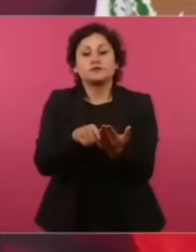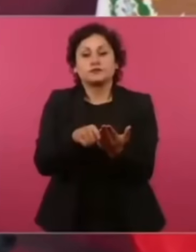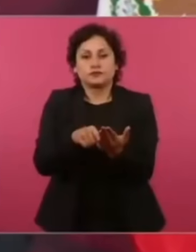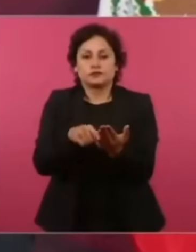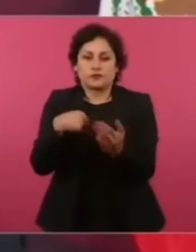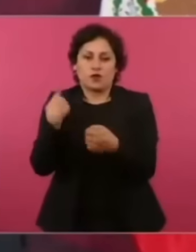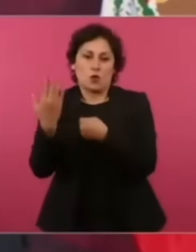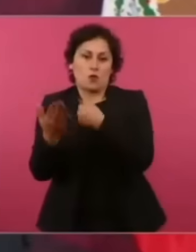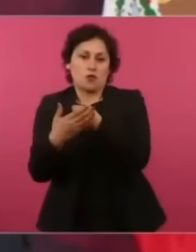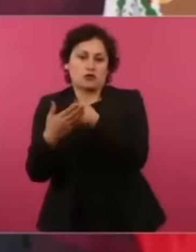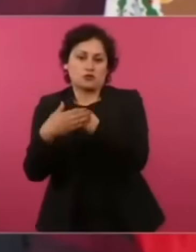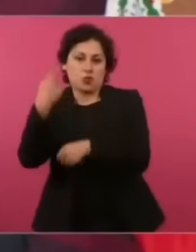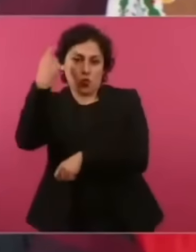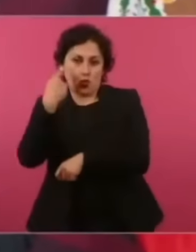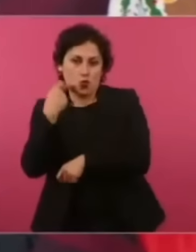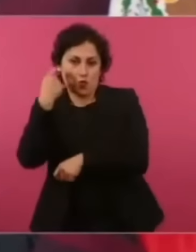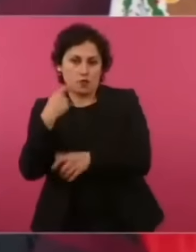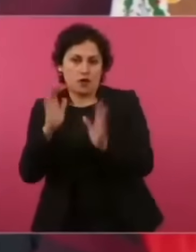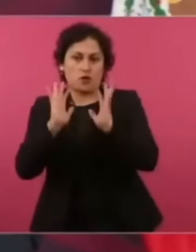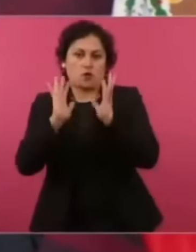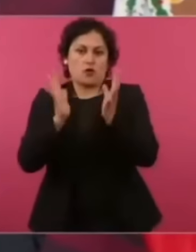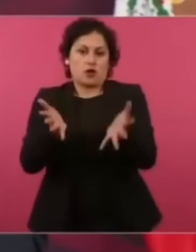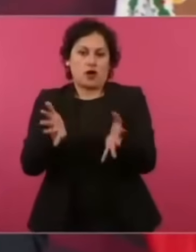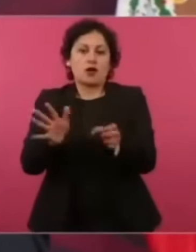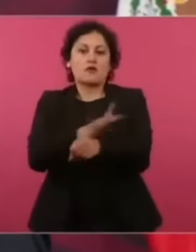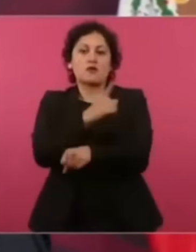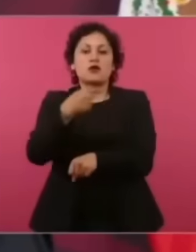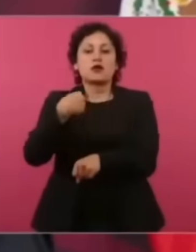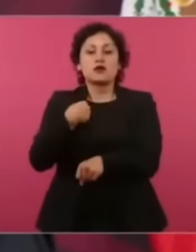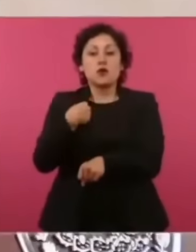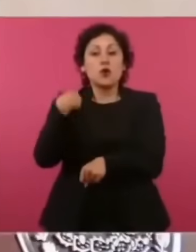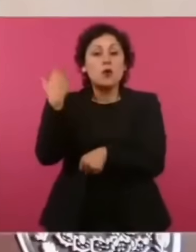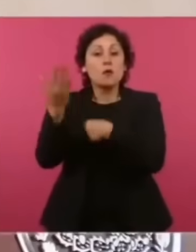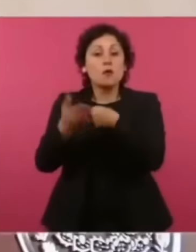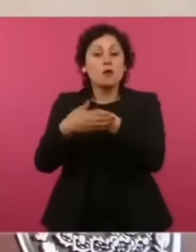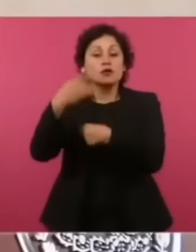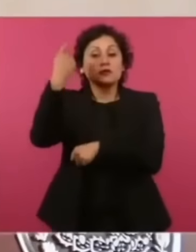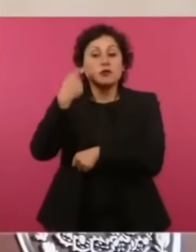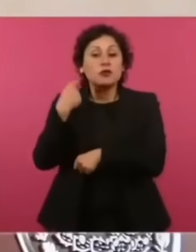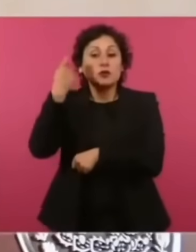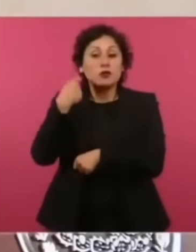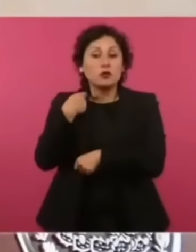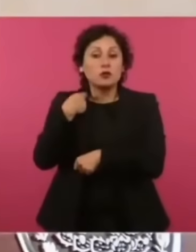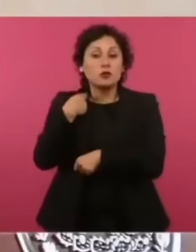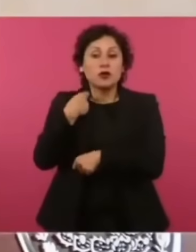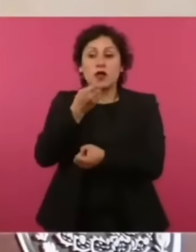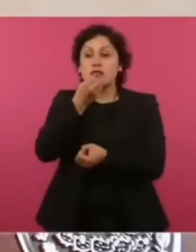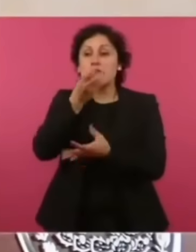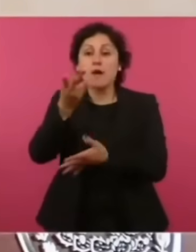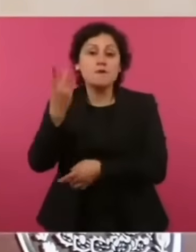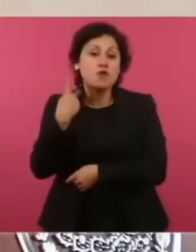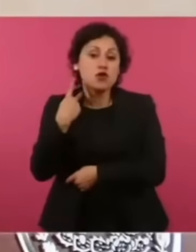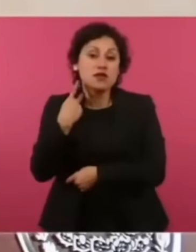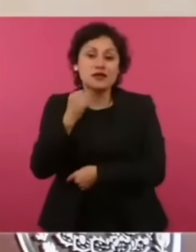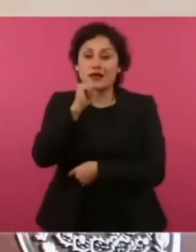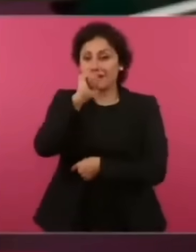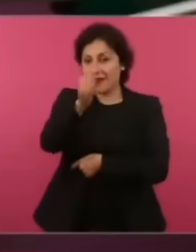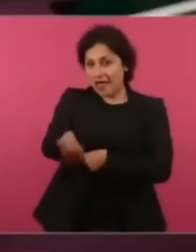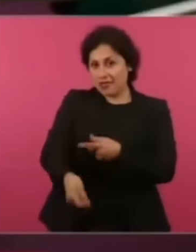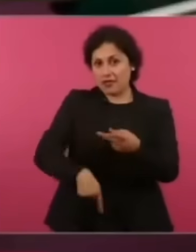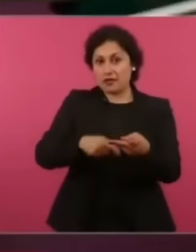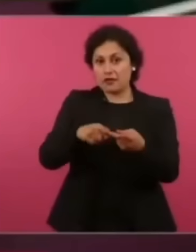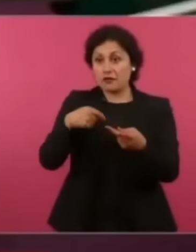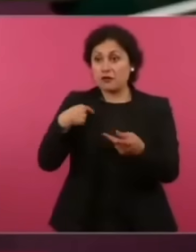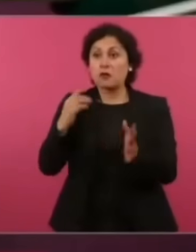retirarme, de jubilarme, porque ya no voy a volver a hablar de política, ni voy a volver a participar en nada